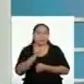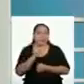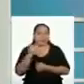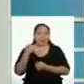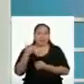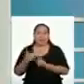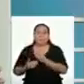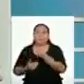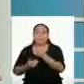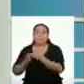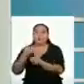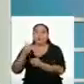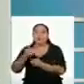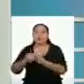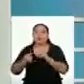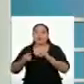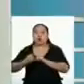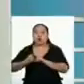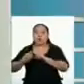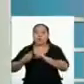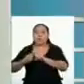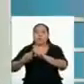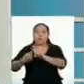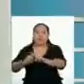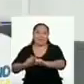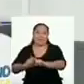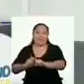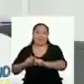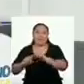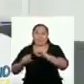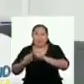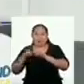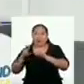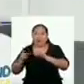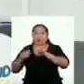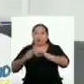progresión geométrica donde los números se están multiplicando por 2.